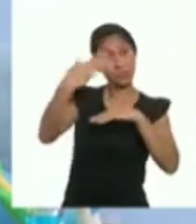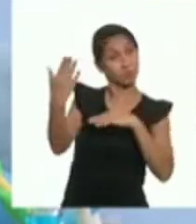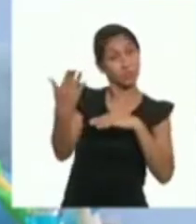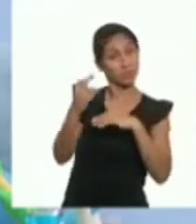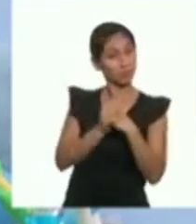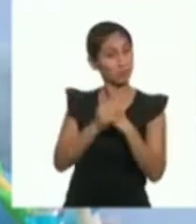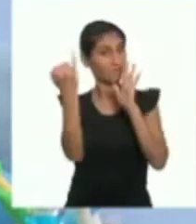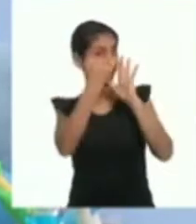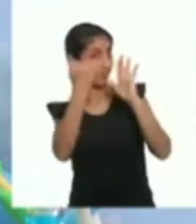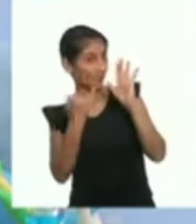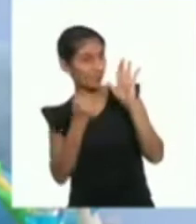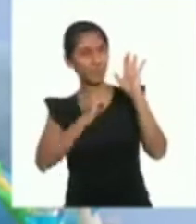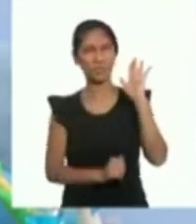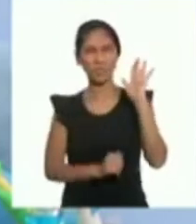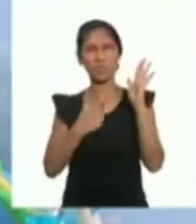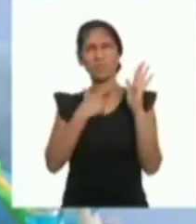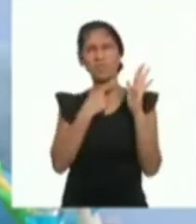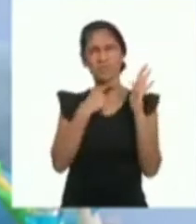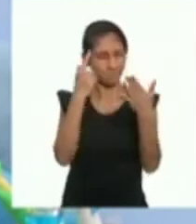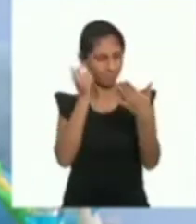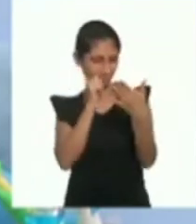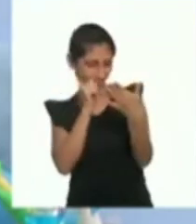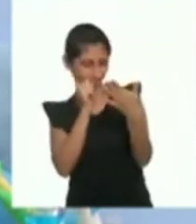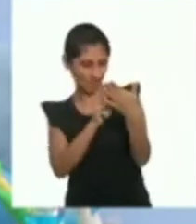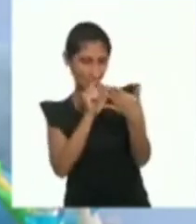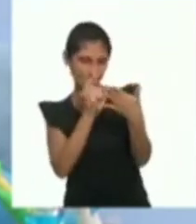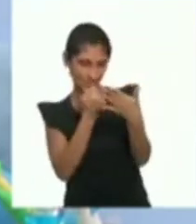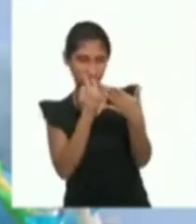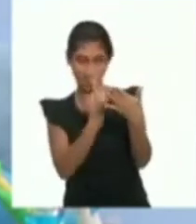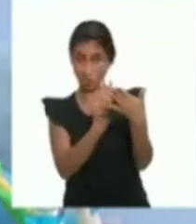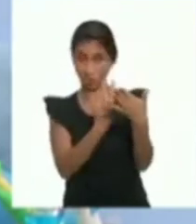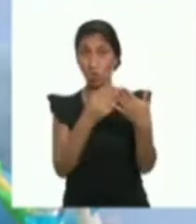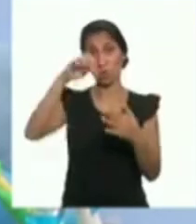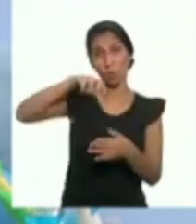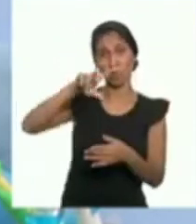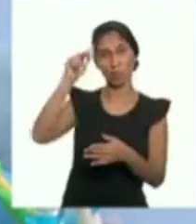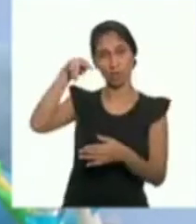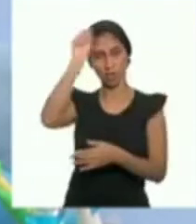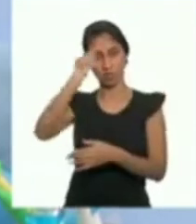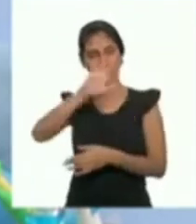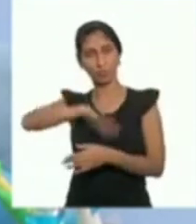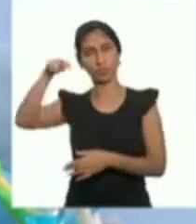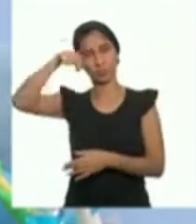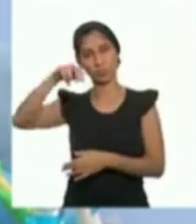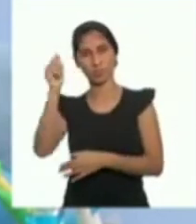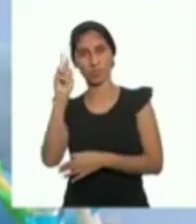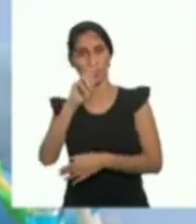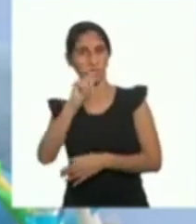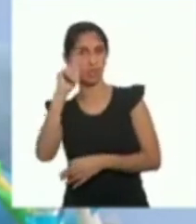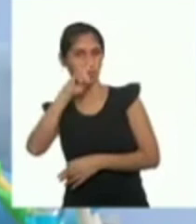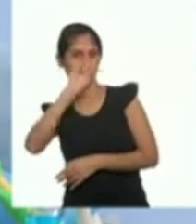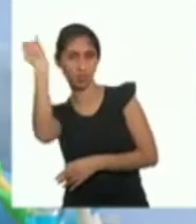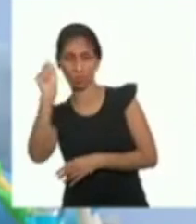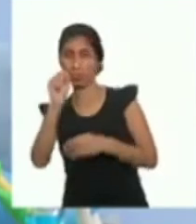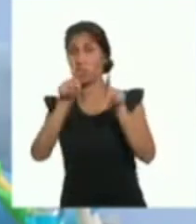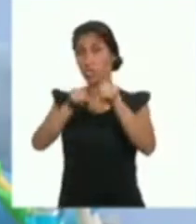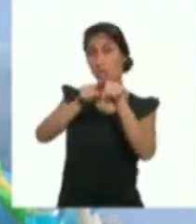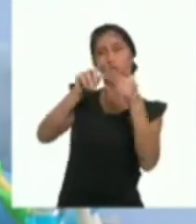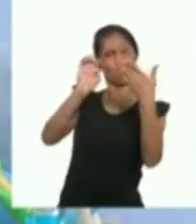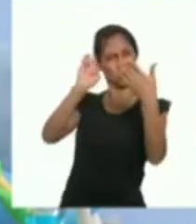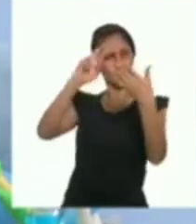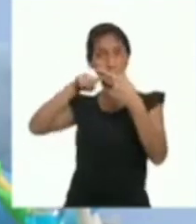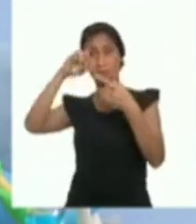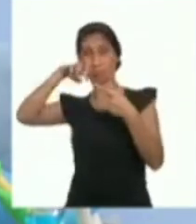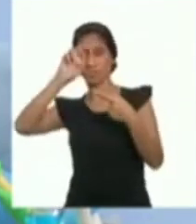Y luego, la figura. Me gustaría que ellas aparezcan a través de planos narrativos y expresivos, que podamos ver la